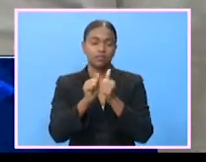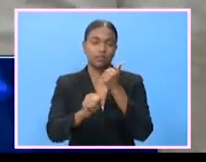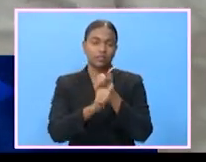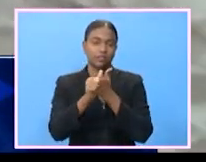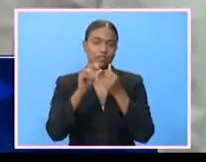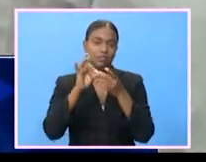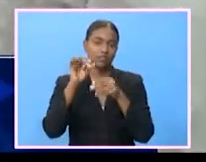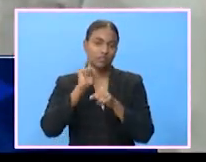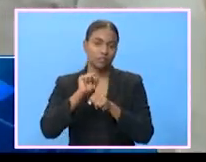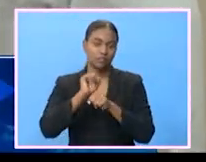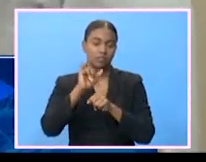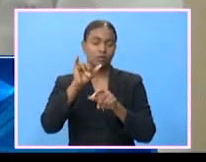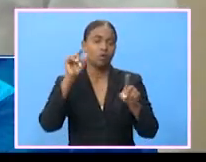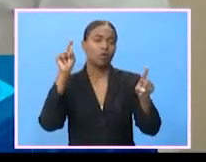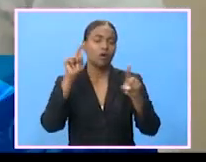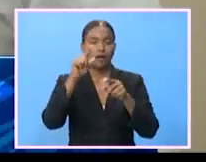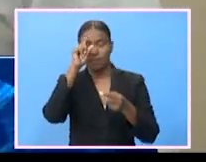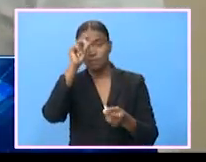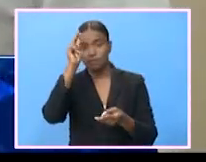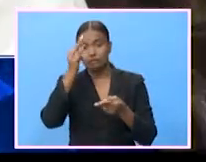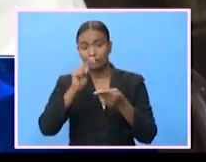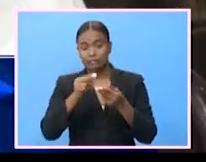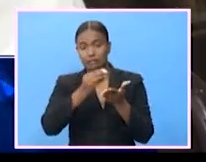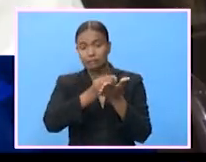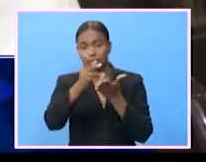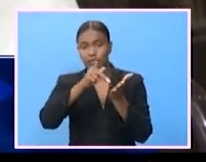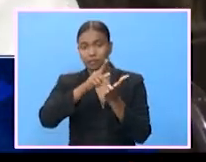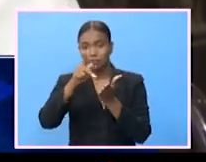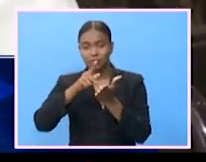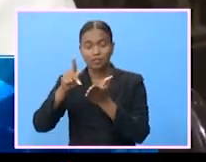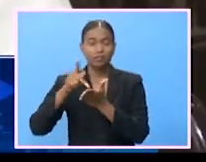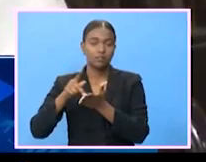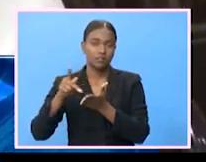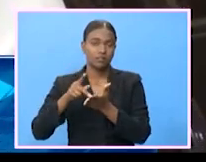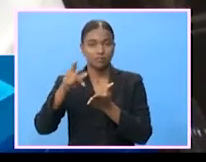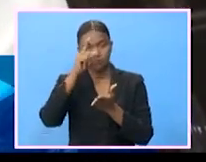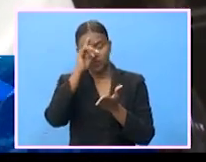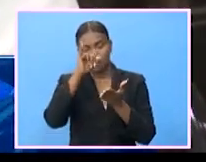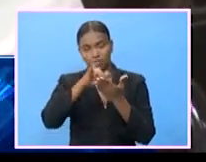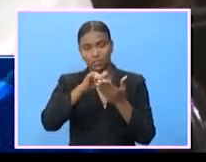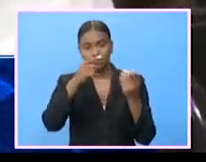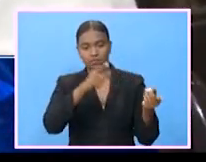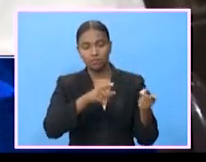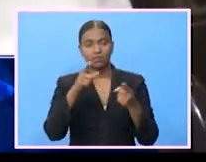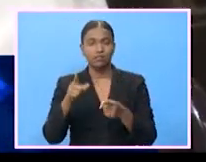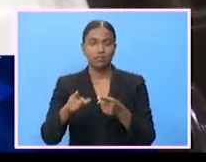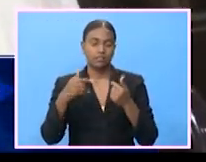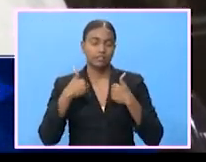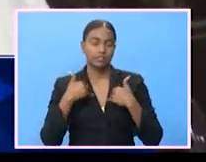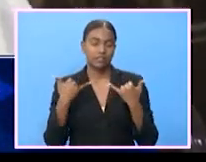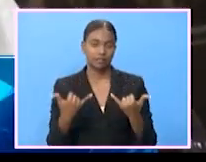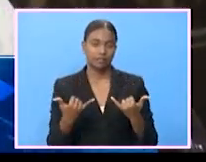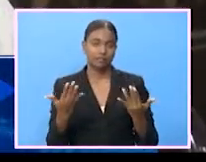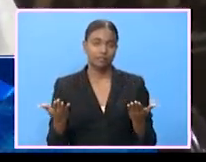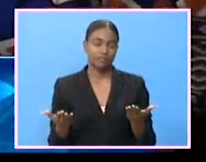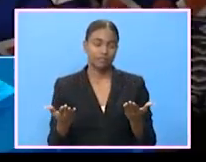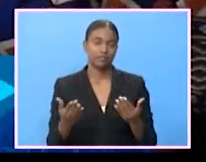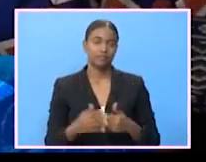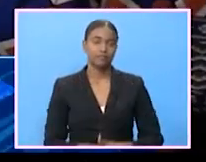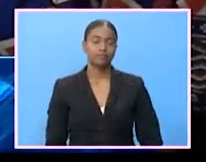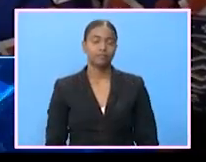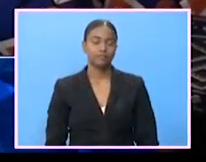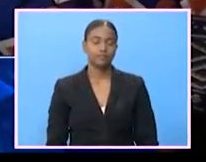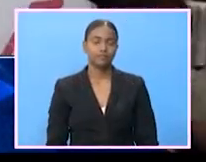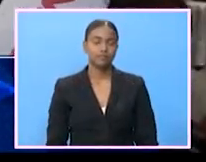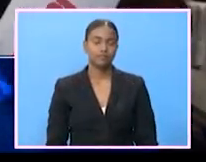laboral. Esto con el fin de reducir las tarifas o las cifras de este tipo de eventualidades que se producen y no se